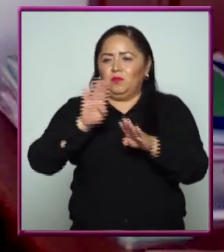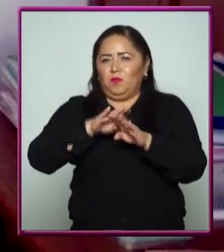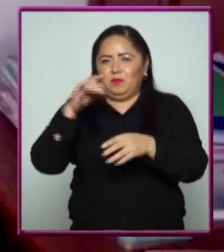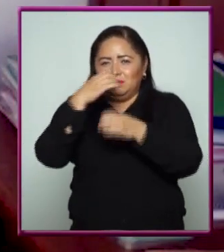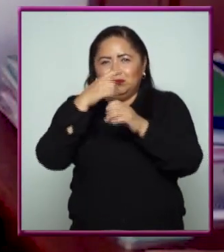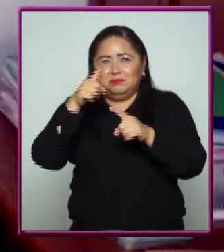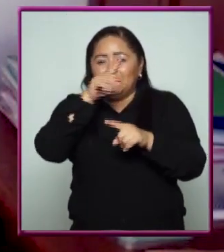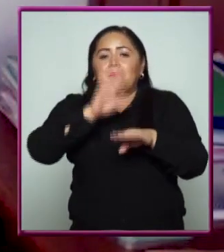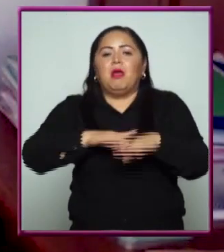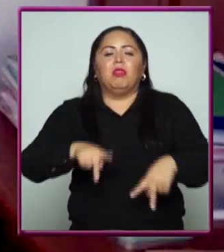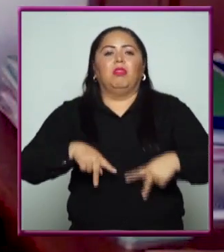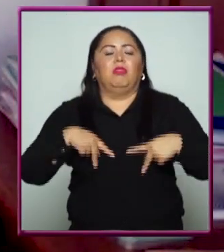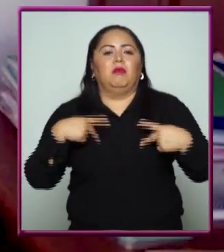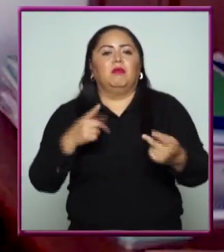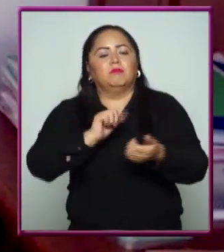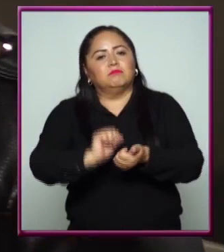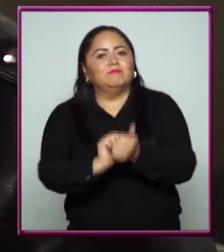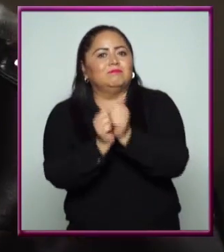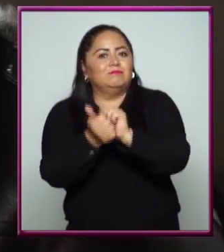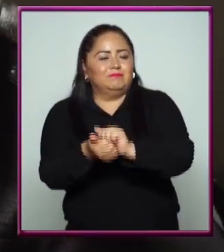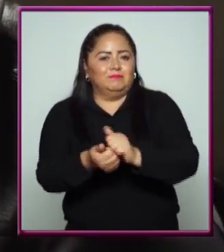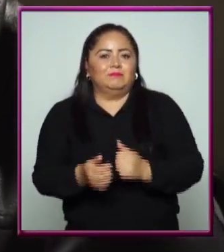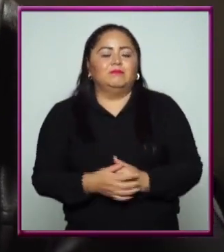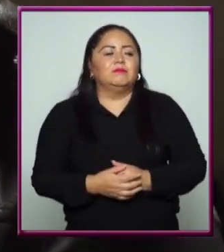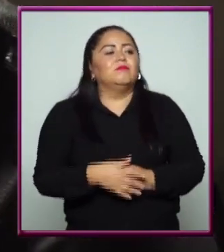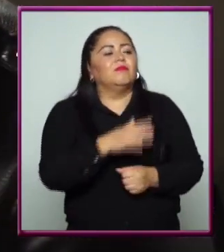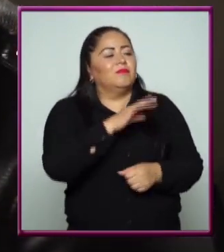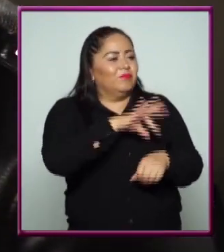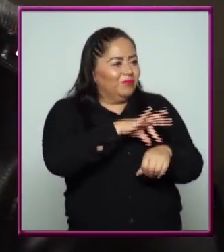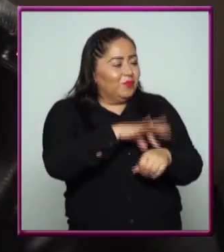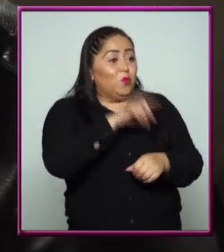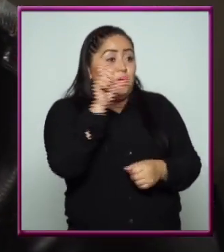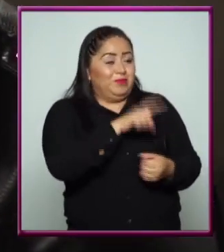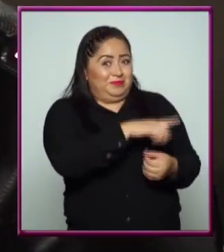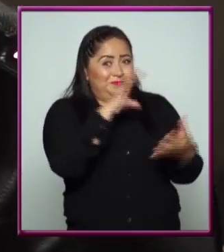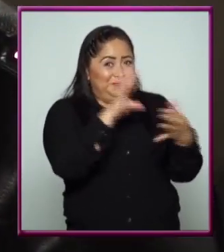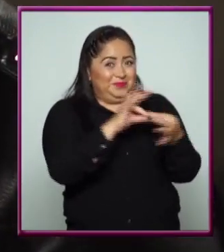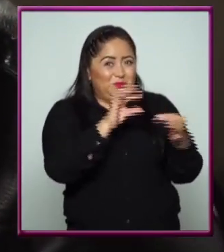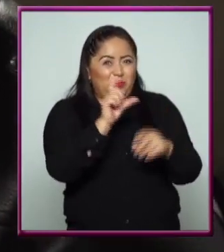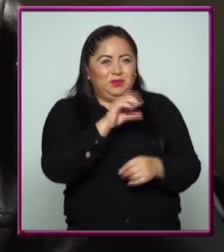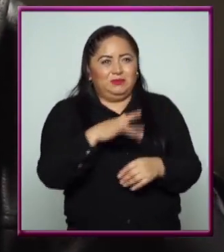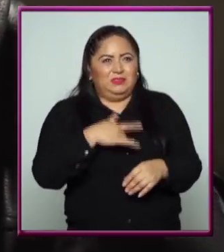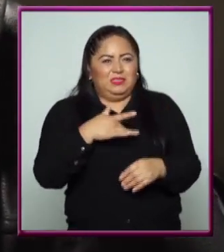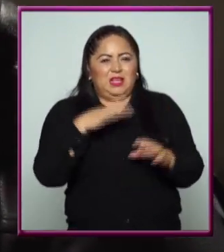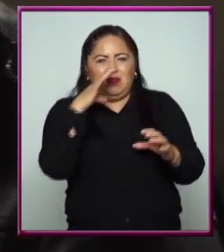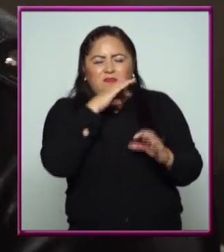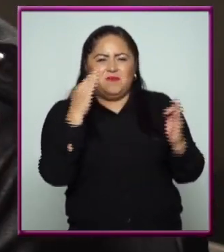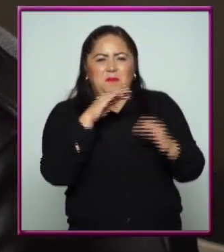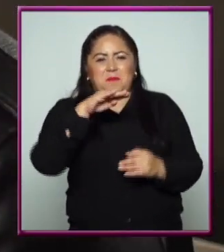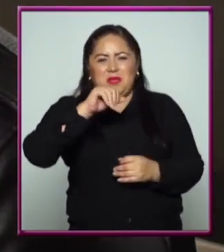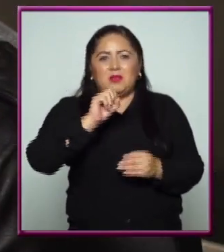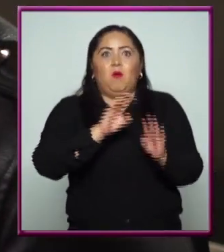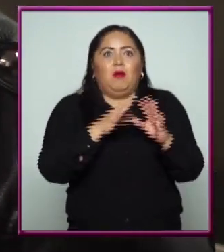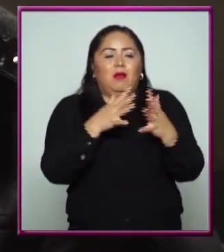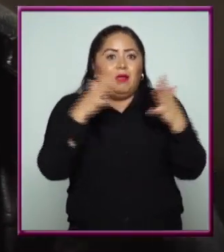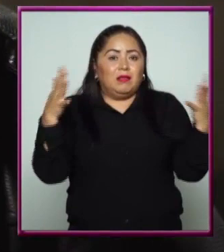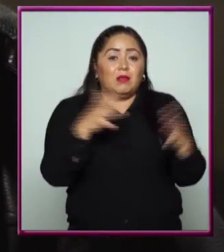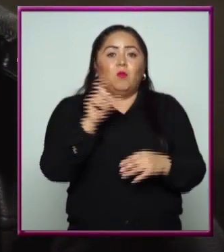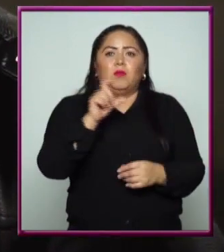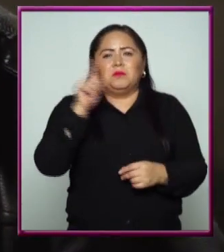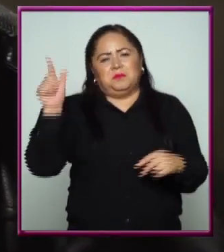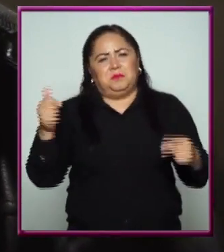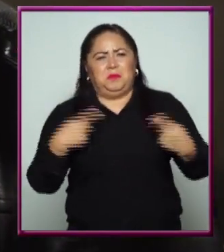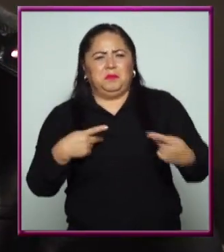astronómicos, más débiles se vuelven, ¿no? Ay, doctora, cuando hablamos de temperatura y masa, de pronto alguien